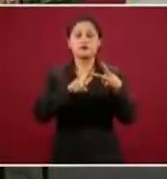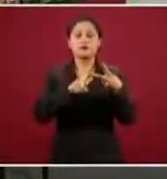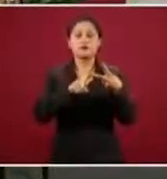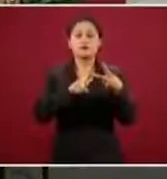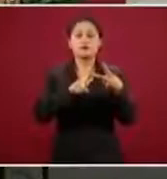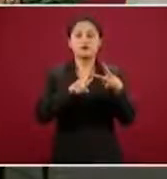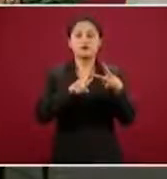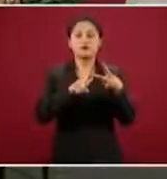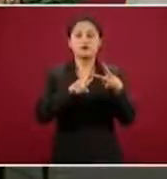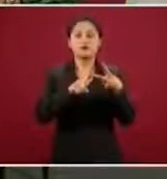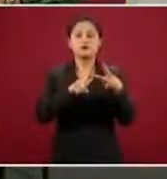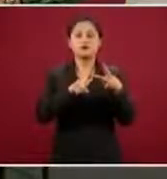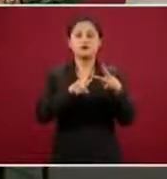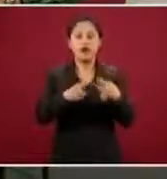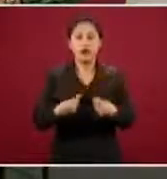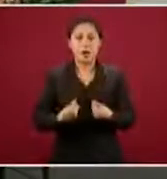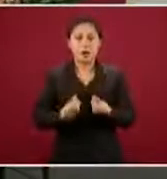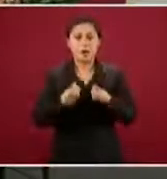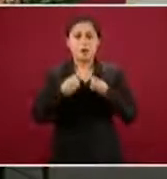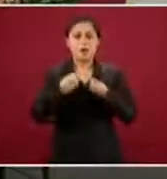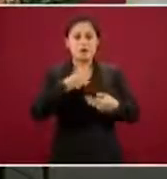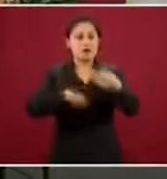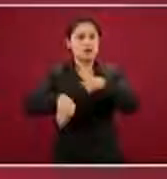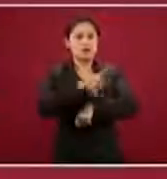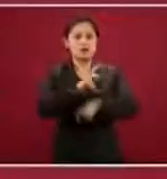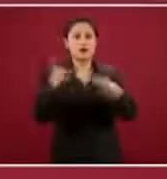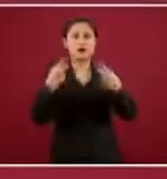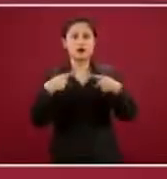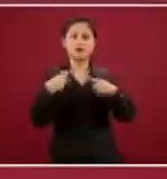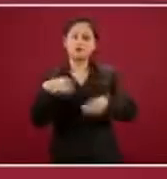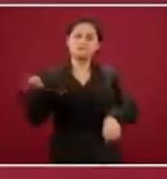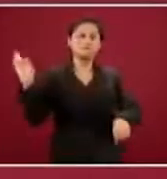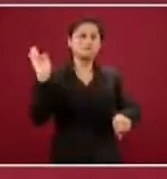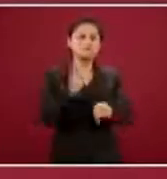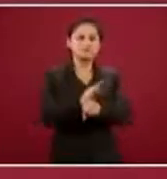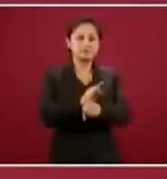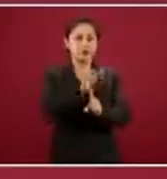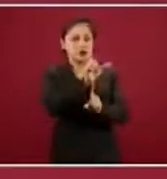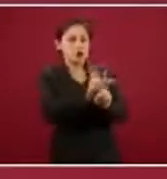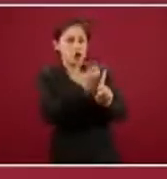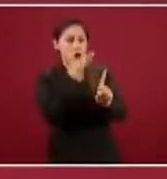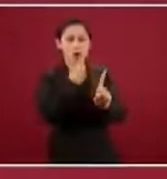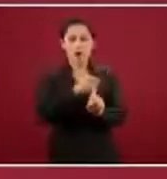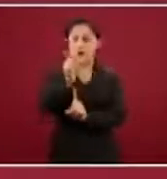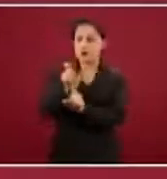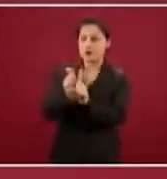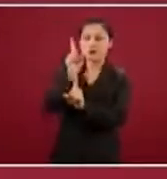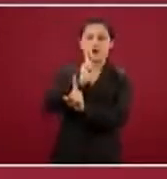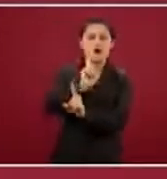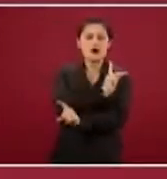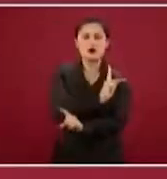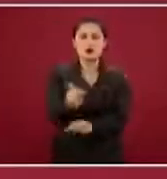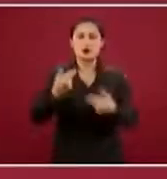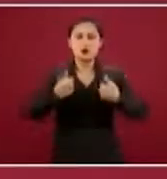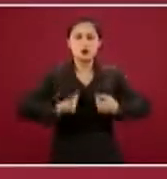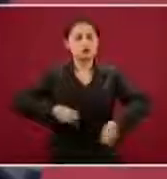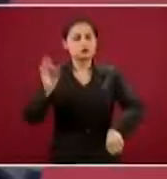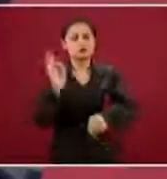se debe proteger la vida de hombres y de mujeres de todos los seres humanos